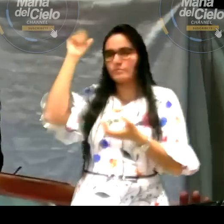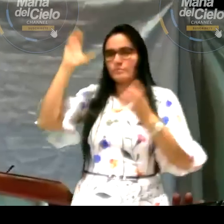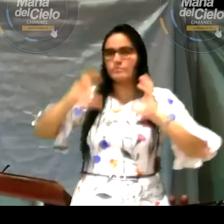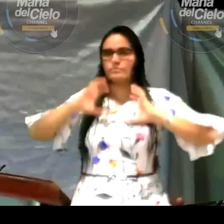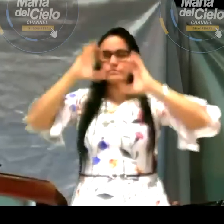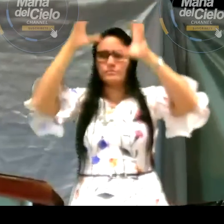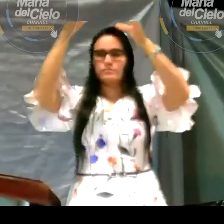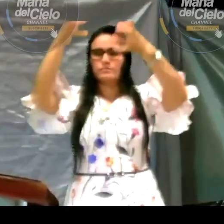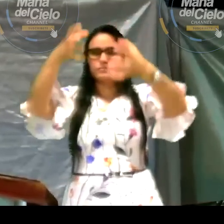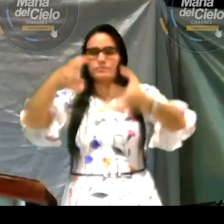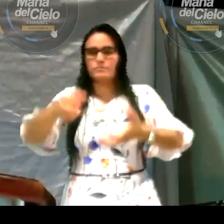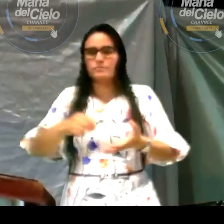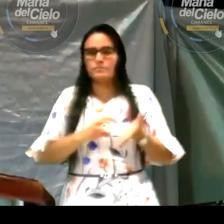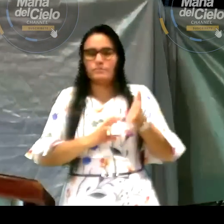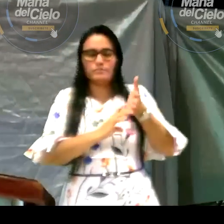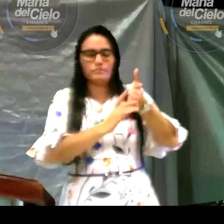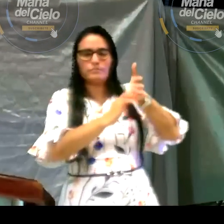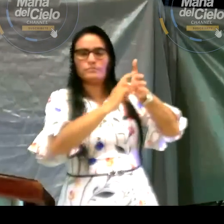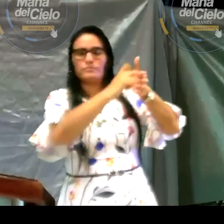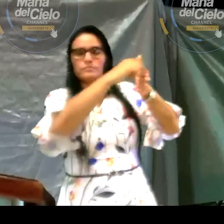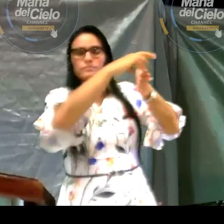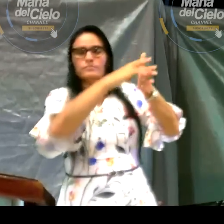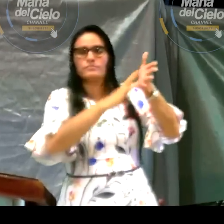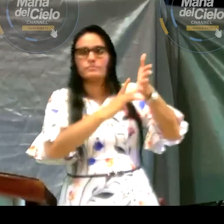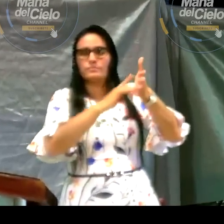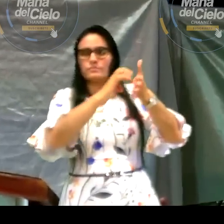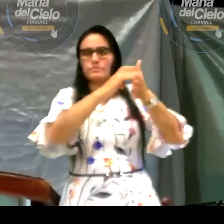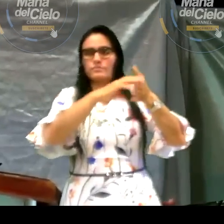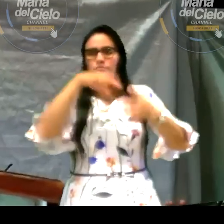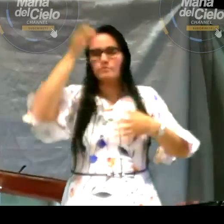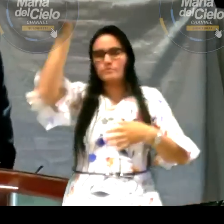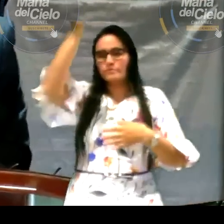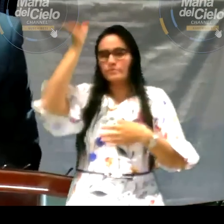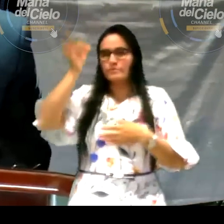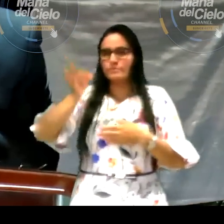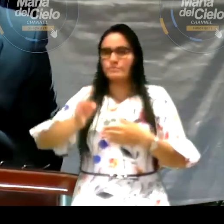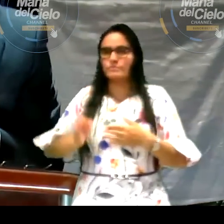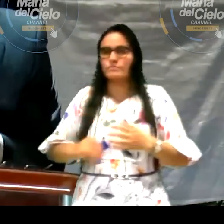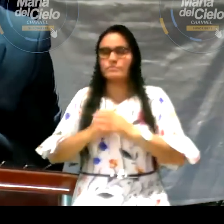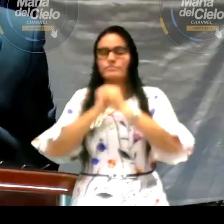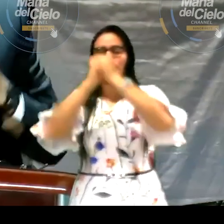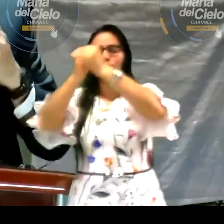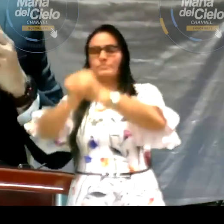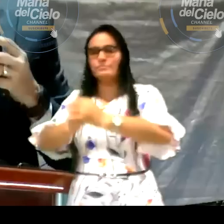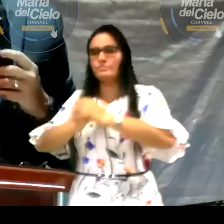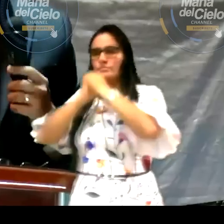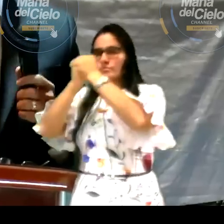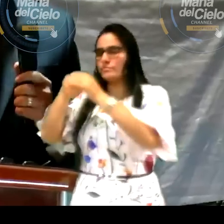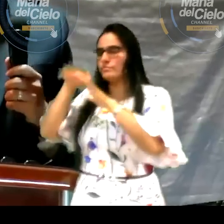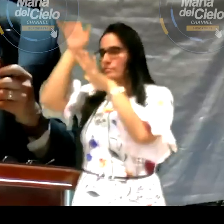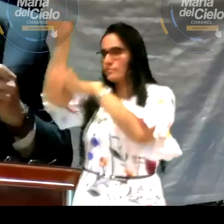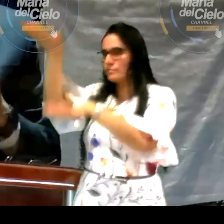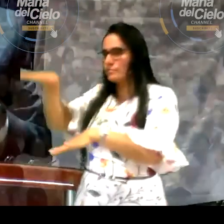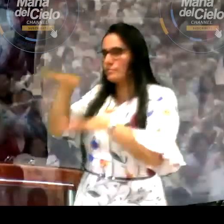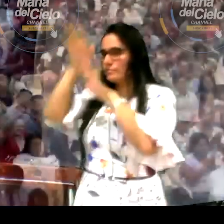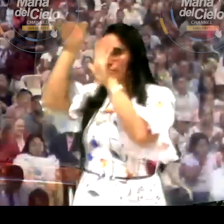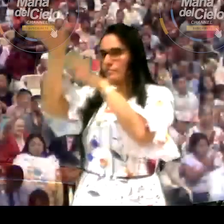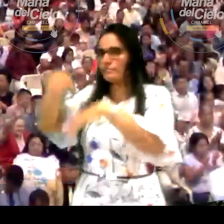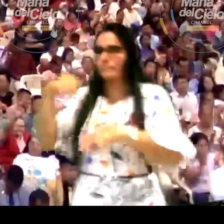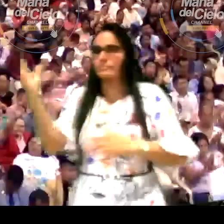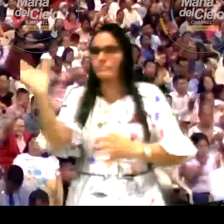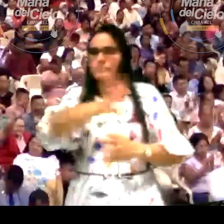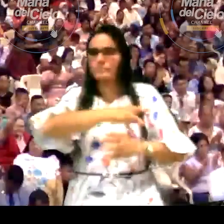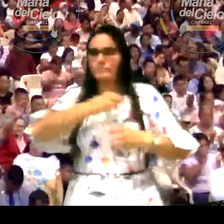los pastores, vamos a adorar al Señor, vamos a aplaudir al Señor con toda el alma. Hay